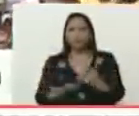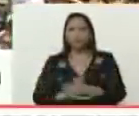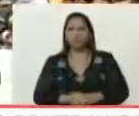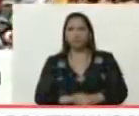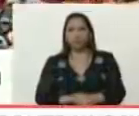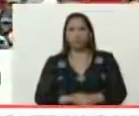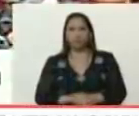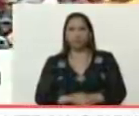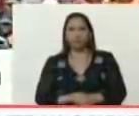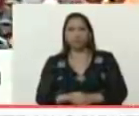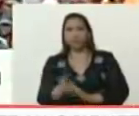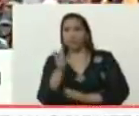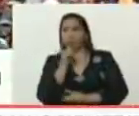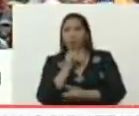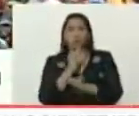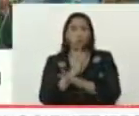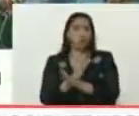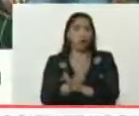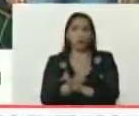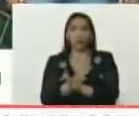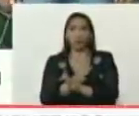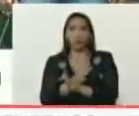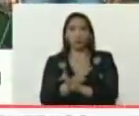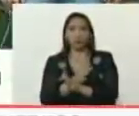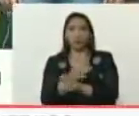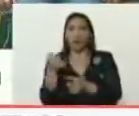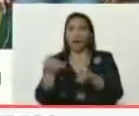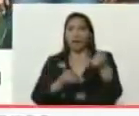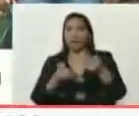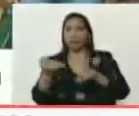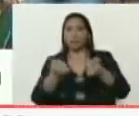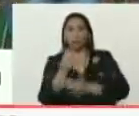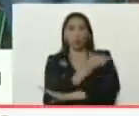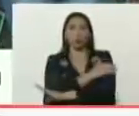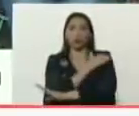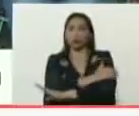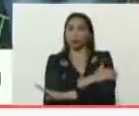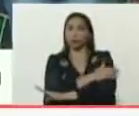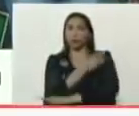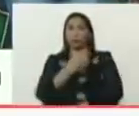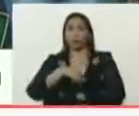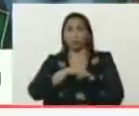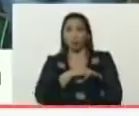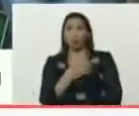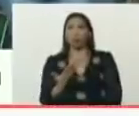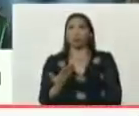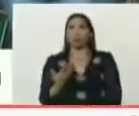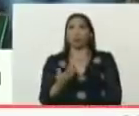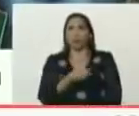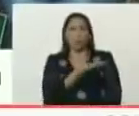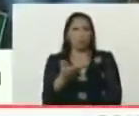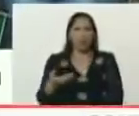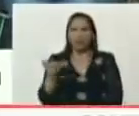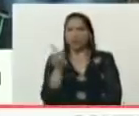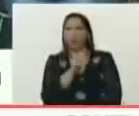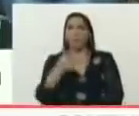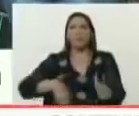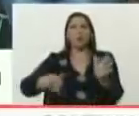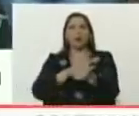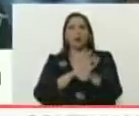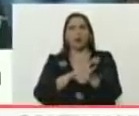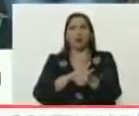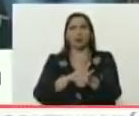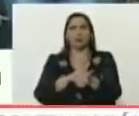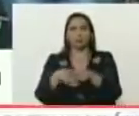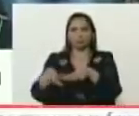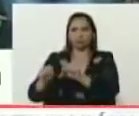No estamos jugando carrito, escuálido. No vamos a jugar carrito. Ustedes no volverán a gobernar esta